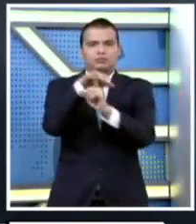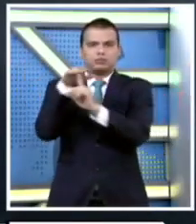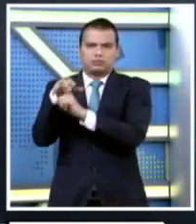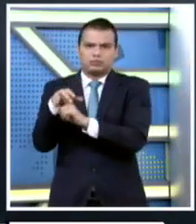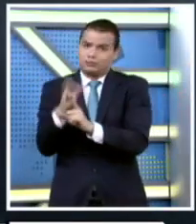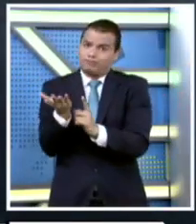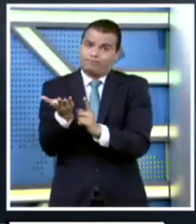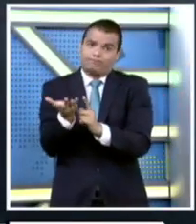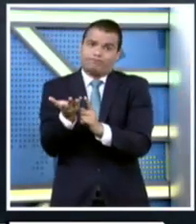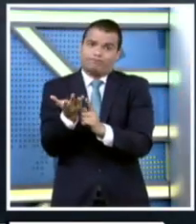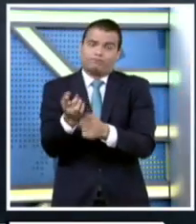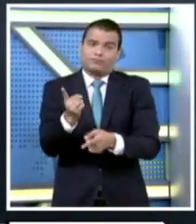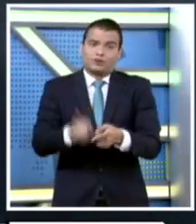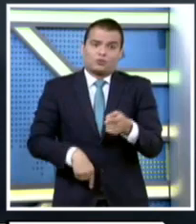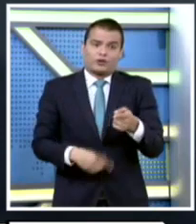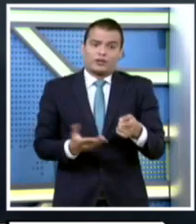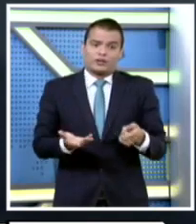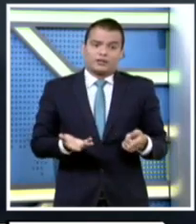que estamos viviendo.